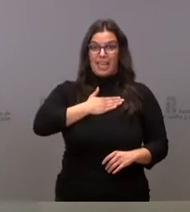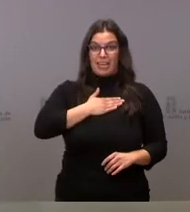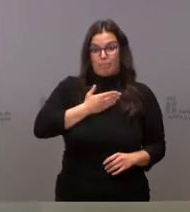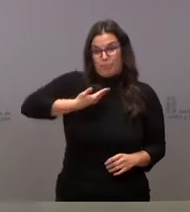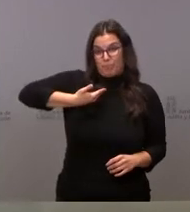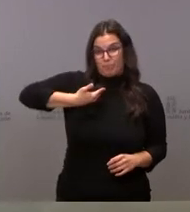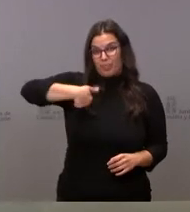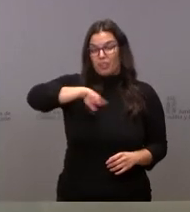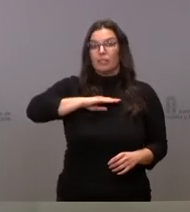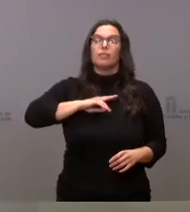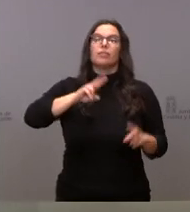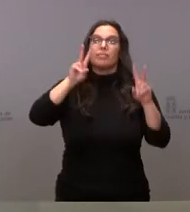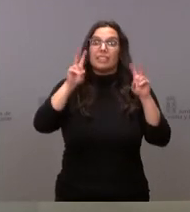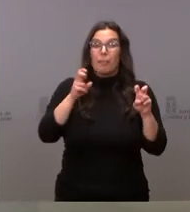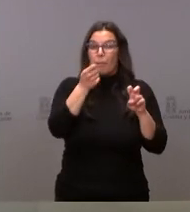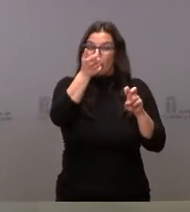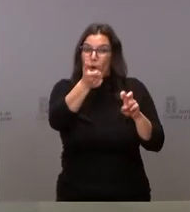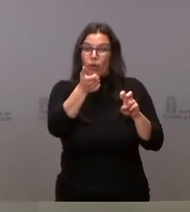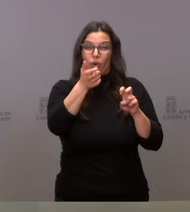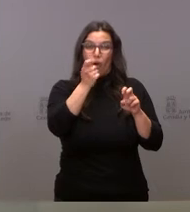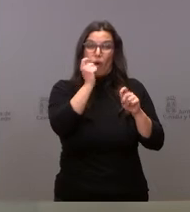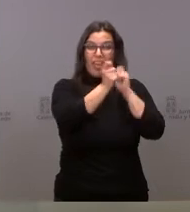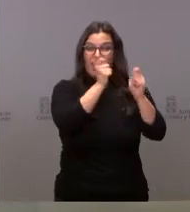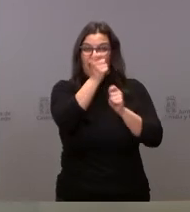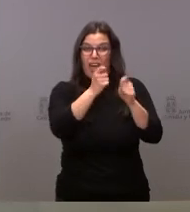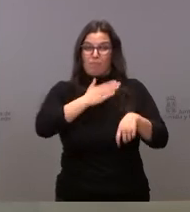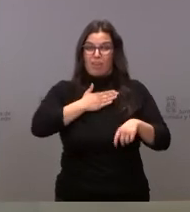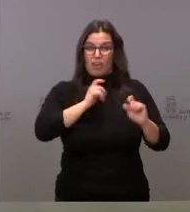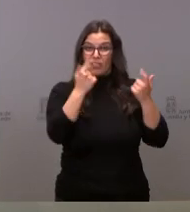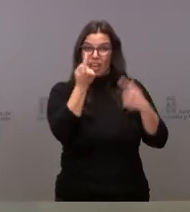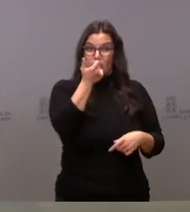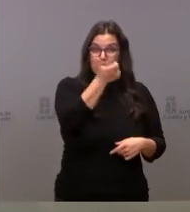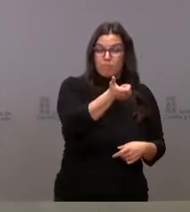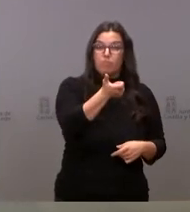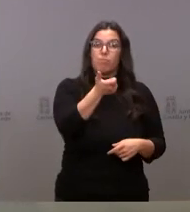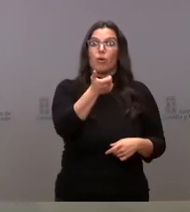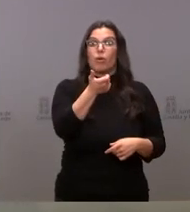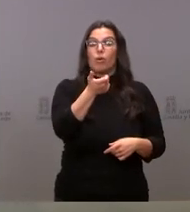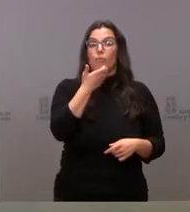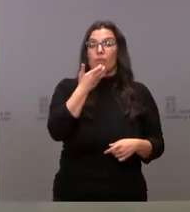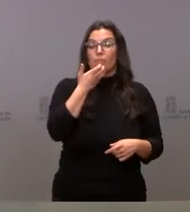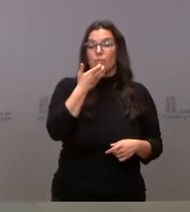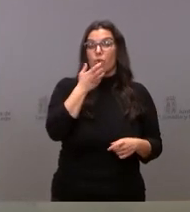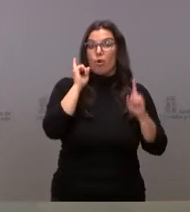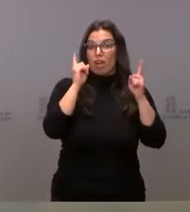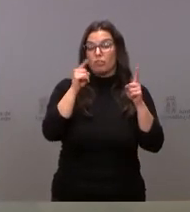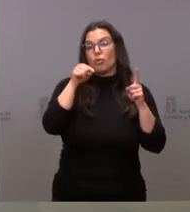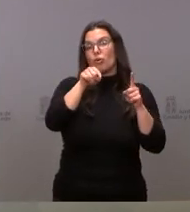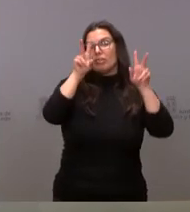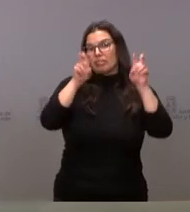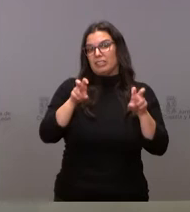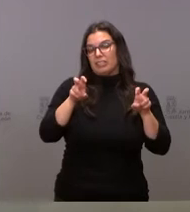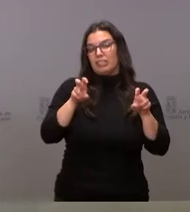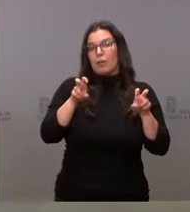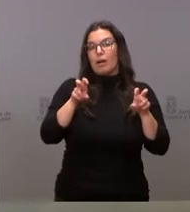materias donde teníamos una menor representación ambiente interés cultural como podía ser en este caso